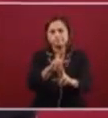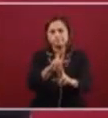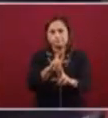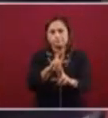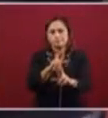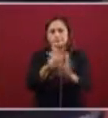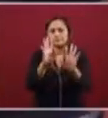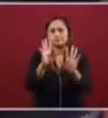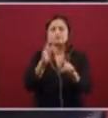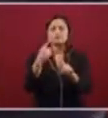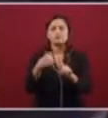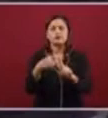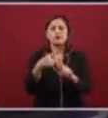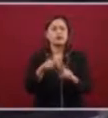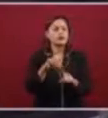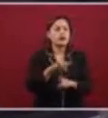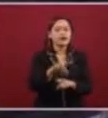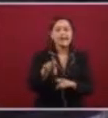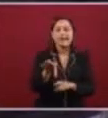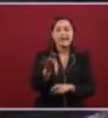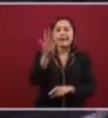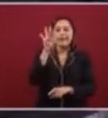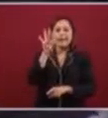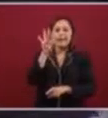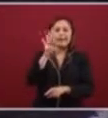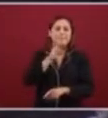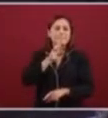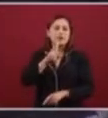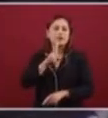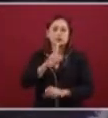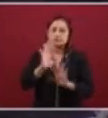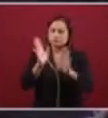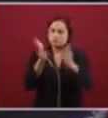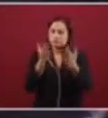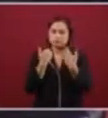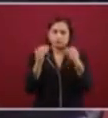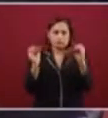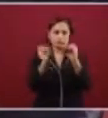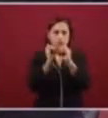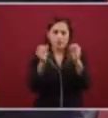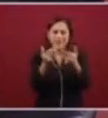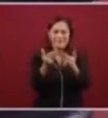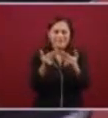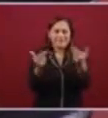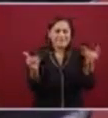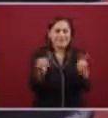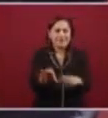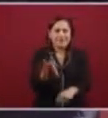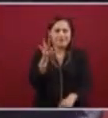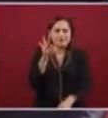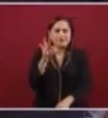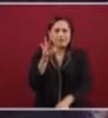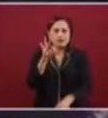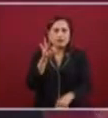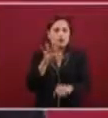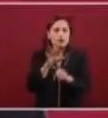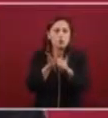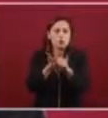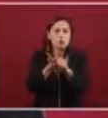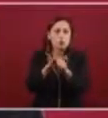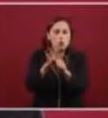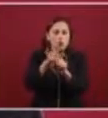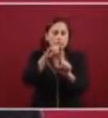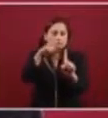No tengo preferencia por nadie. La preferencia es por la democracia.